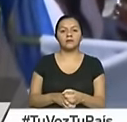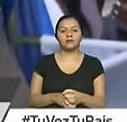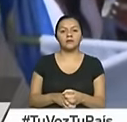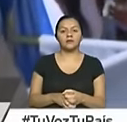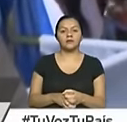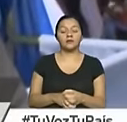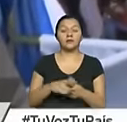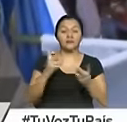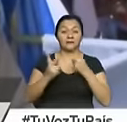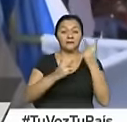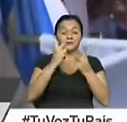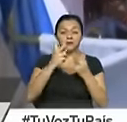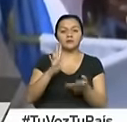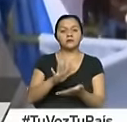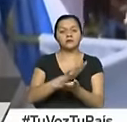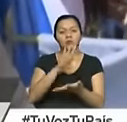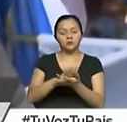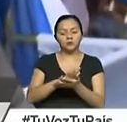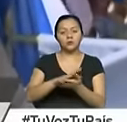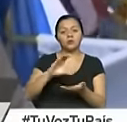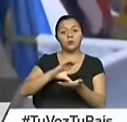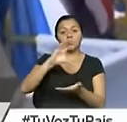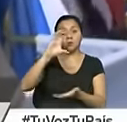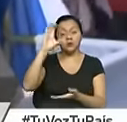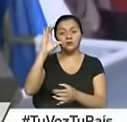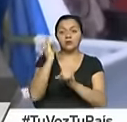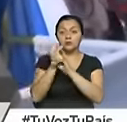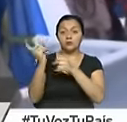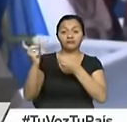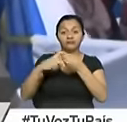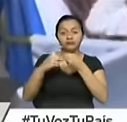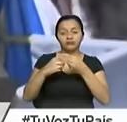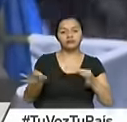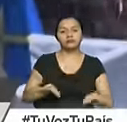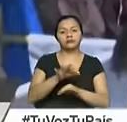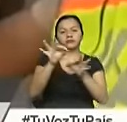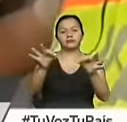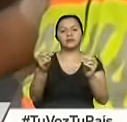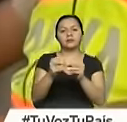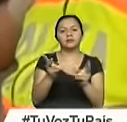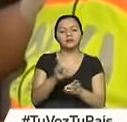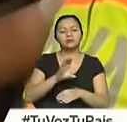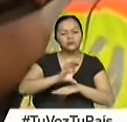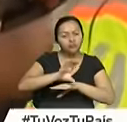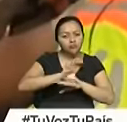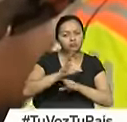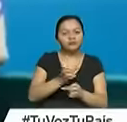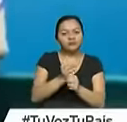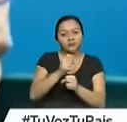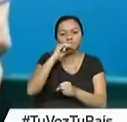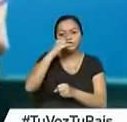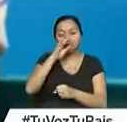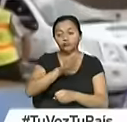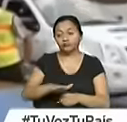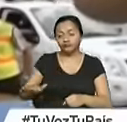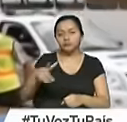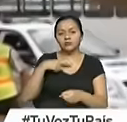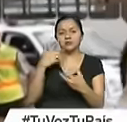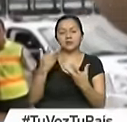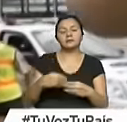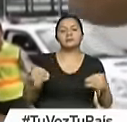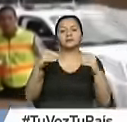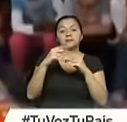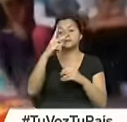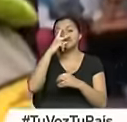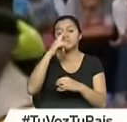visitamos las escuelas, los colegios, todas las instituciones educativas para brindar consejos de seguridad a los niños, porque lo que queremos enseñarles